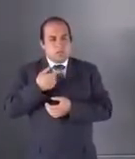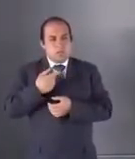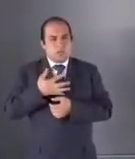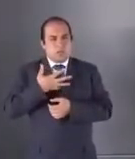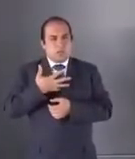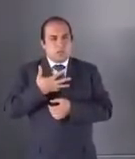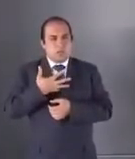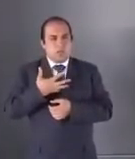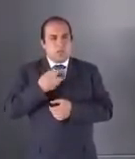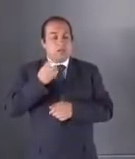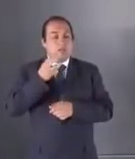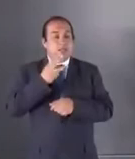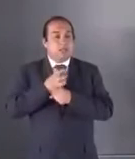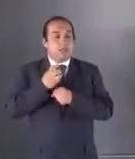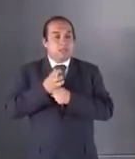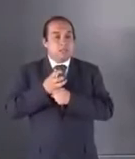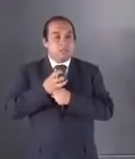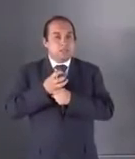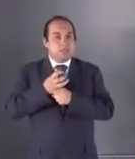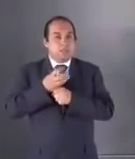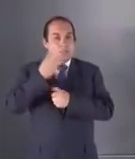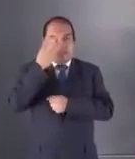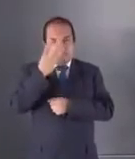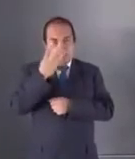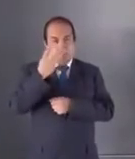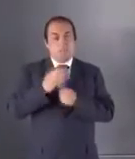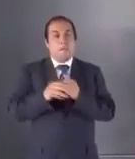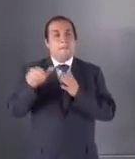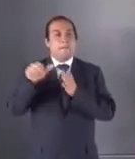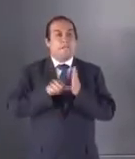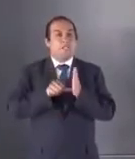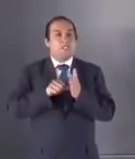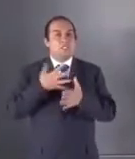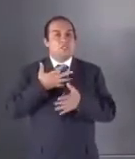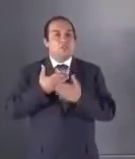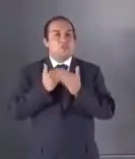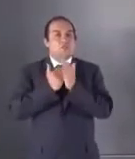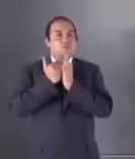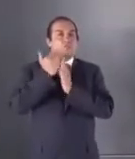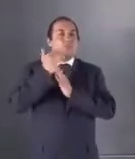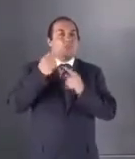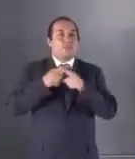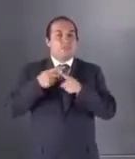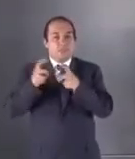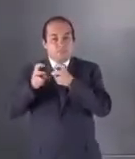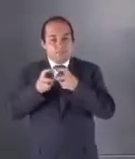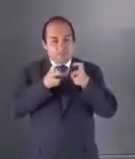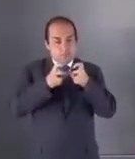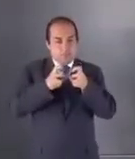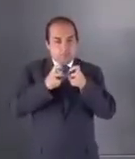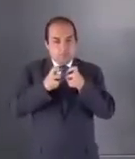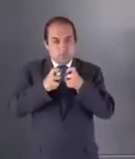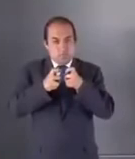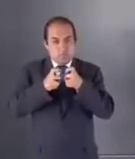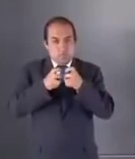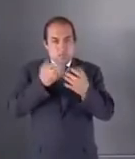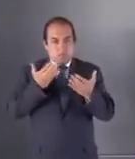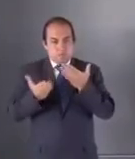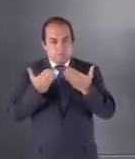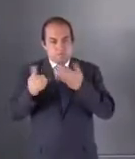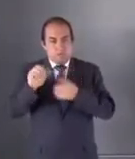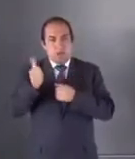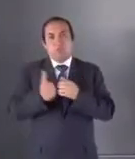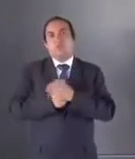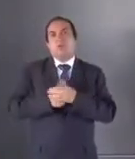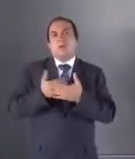este tercer trimestre hubo un repunte de varios delitos con relación al segundo trimestre. Subió, por ejemplo, el